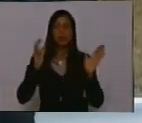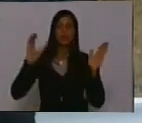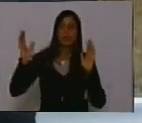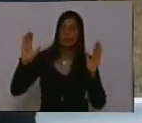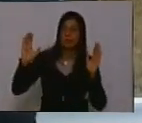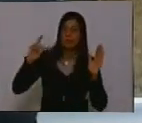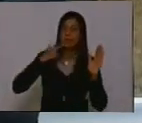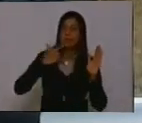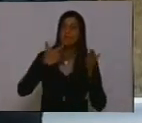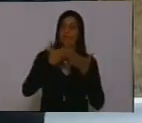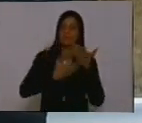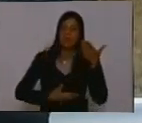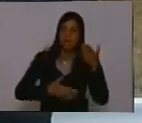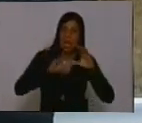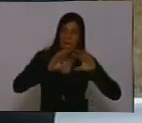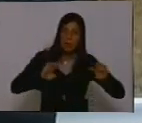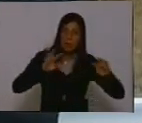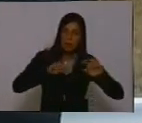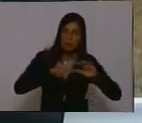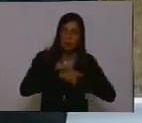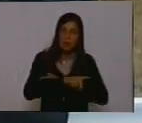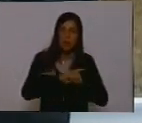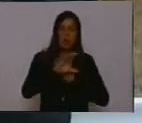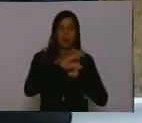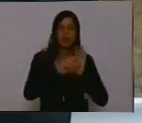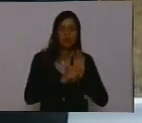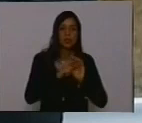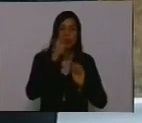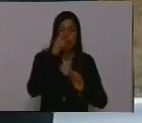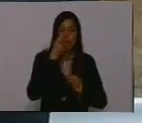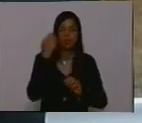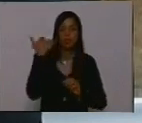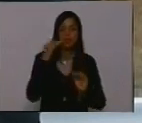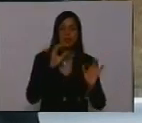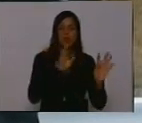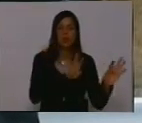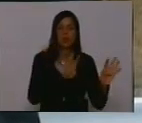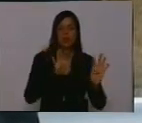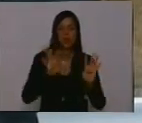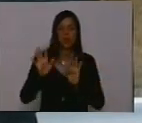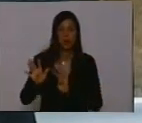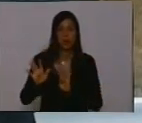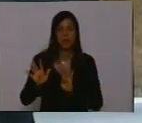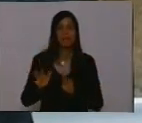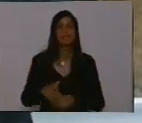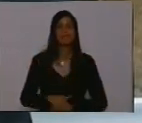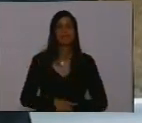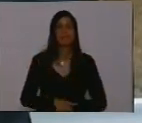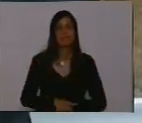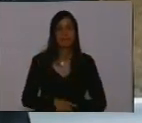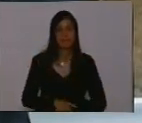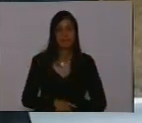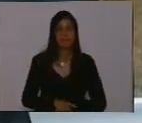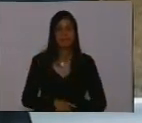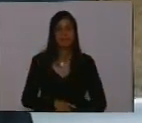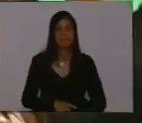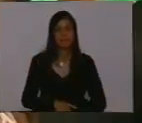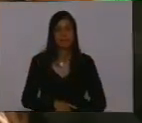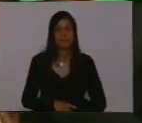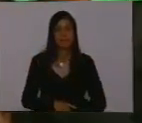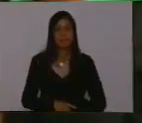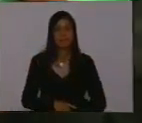en particular a partir de la Constitución del 99. Por razones